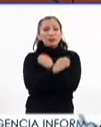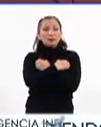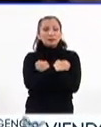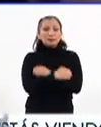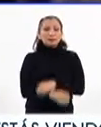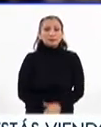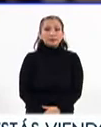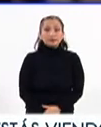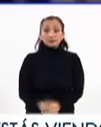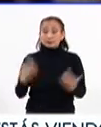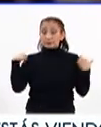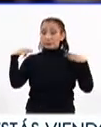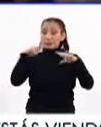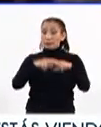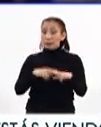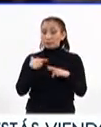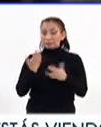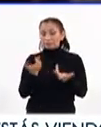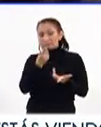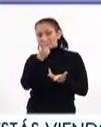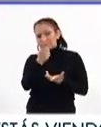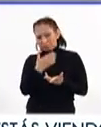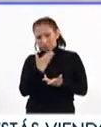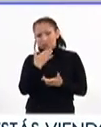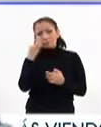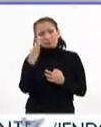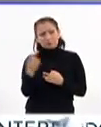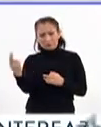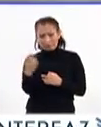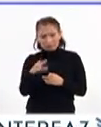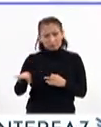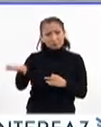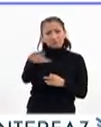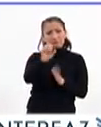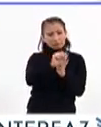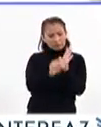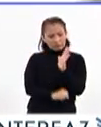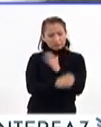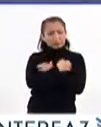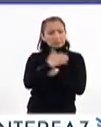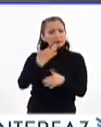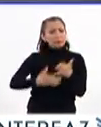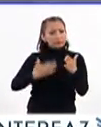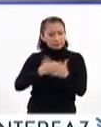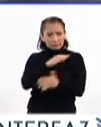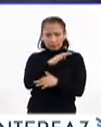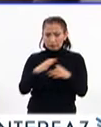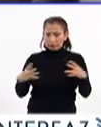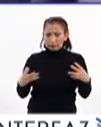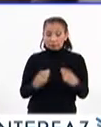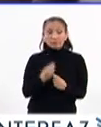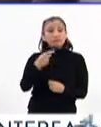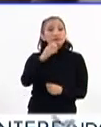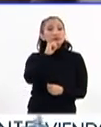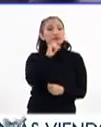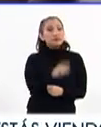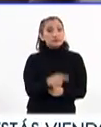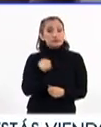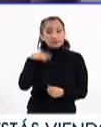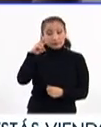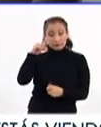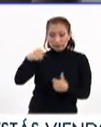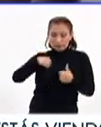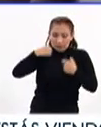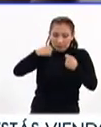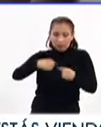educativo. Los profesores se manifestaron sensibles a las necesidades del sistema educativo en su conjunto, pero también a las que